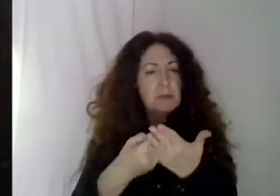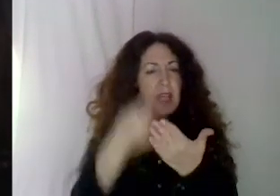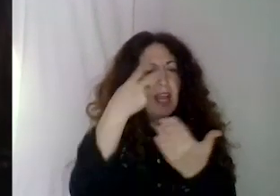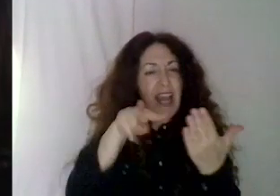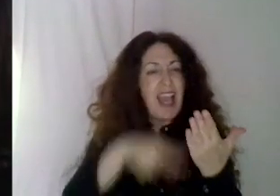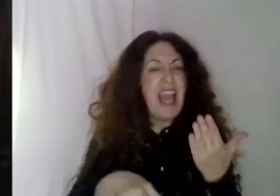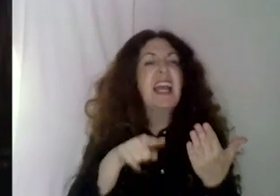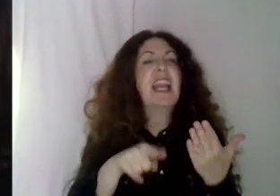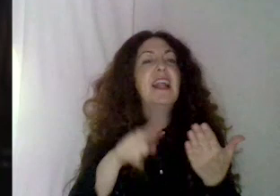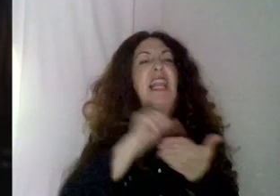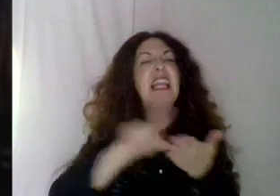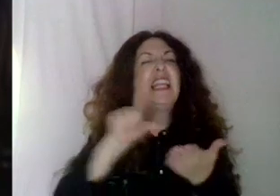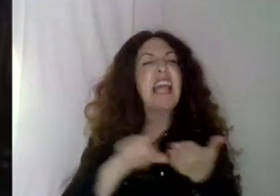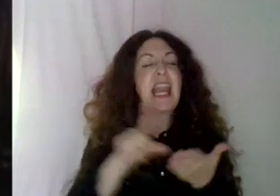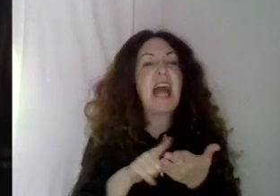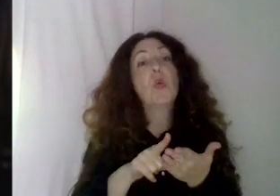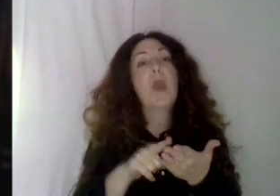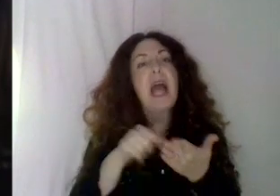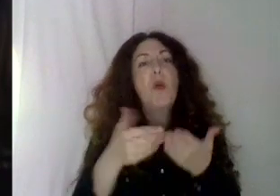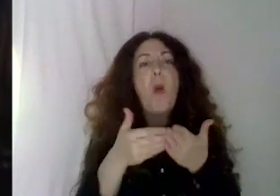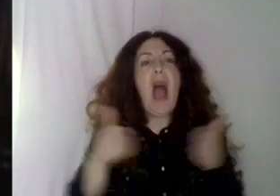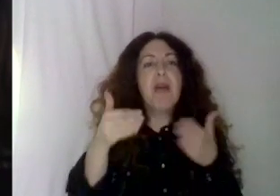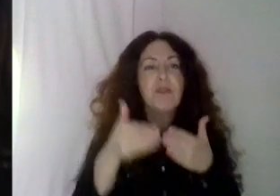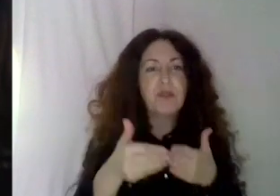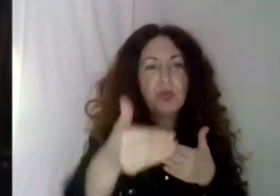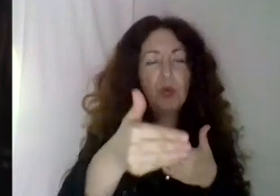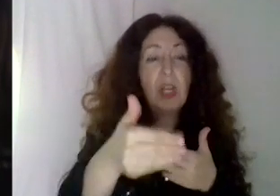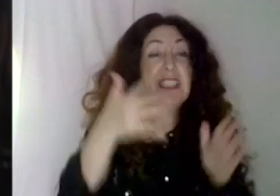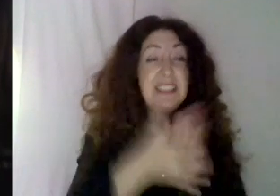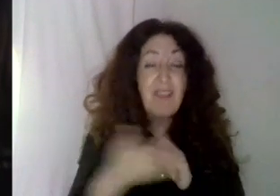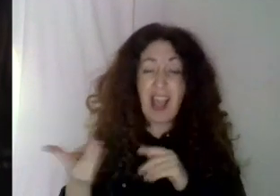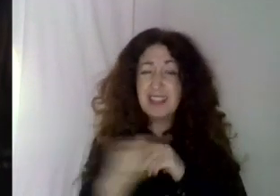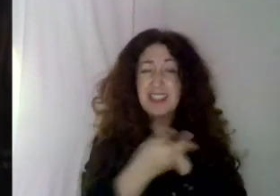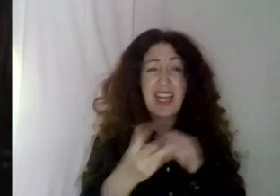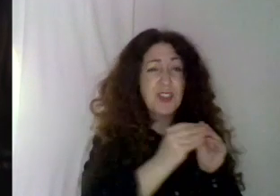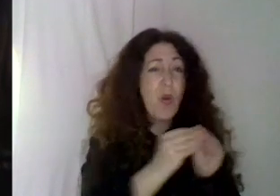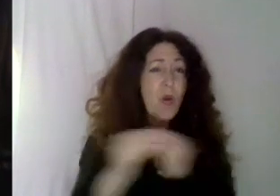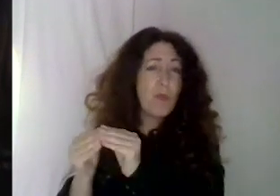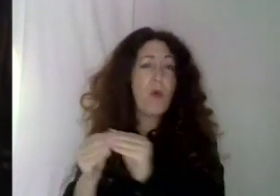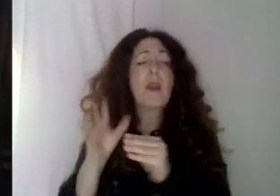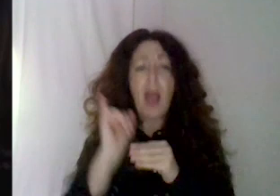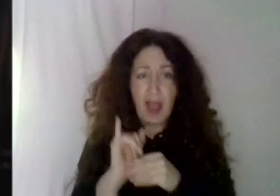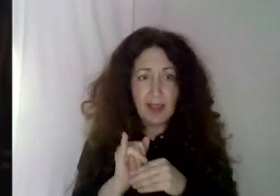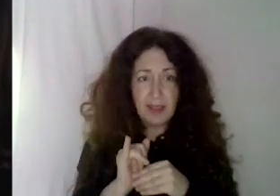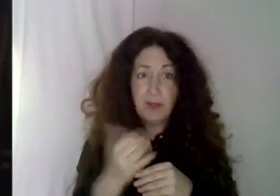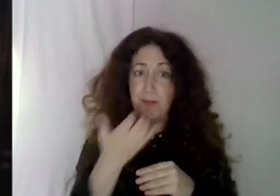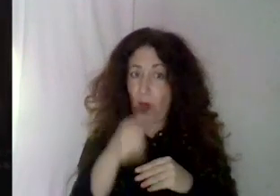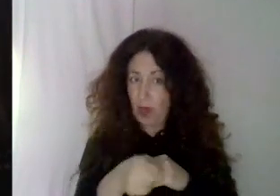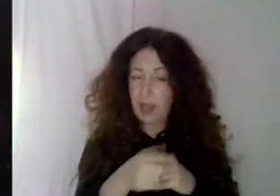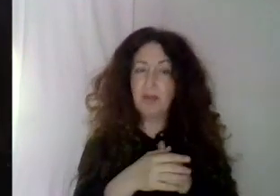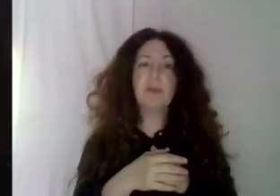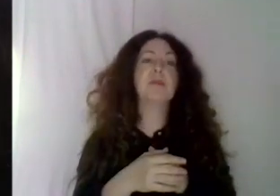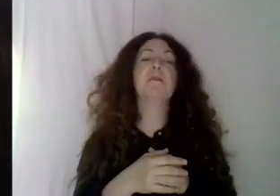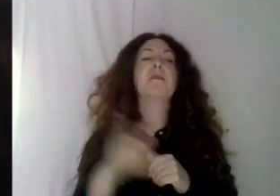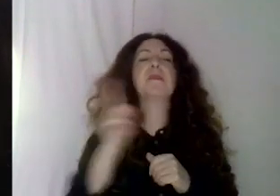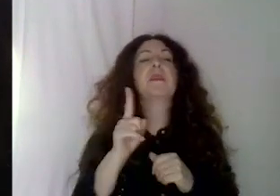común. Podríamos haber establecido ese mecanismo. En vez de hacernos fragmentos y jugar un poco a nuestra manera postmoderna, yo te doy, tú me das, tú,